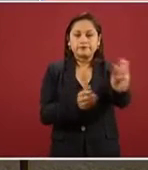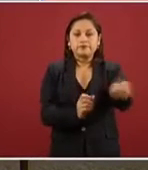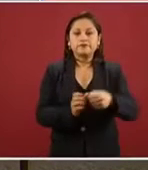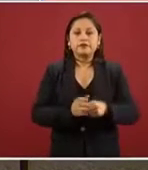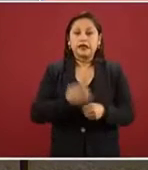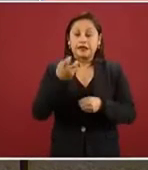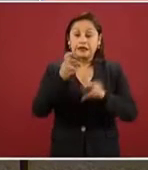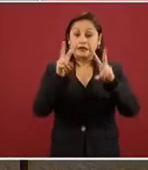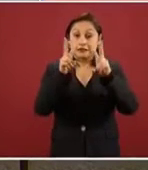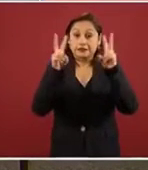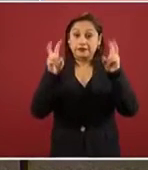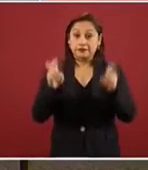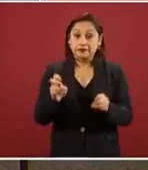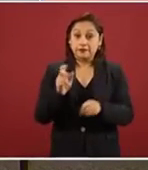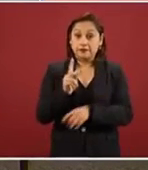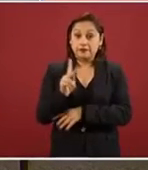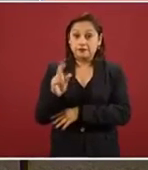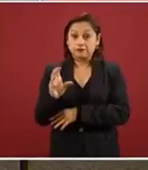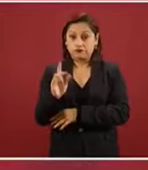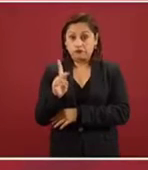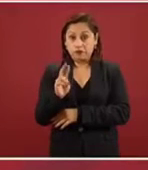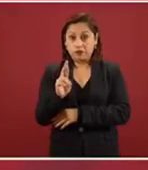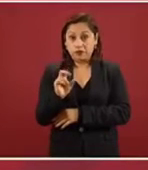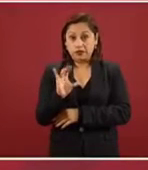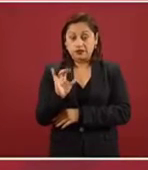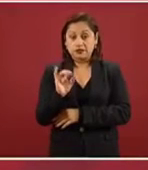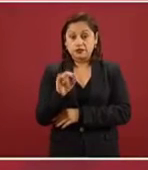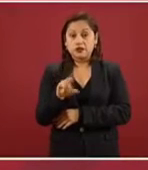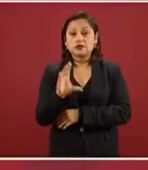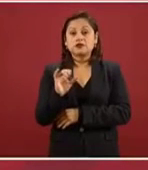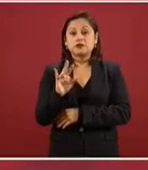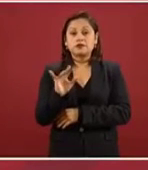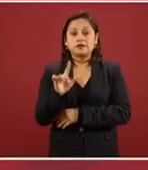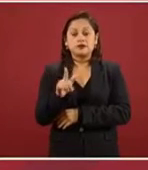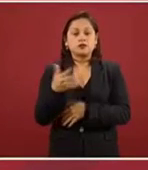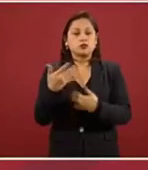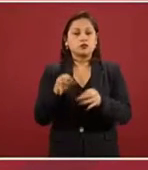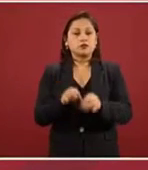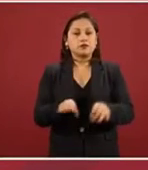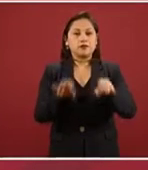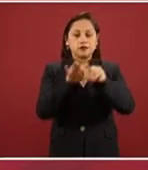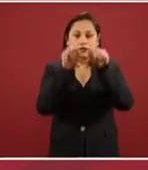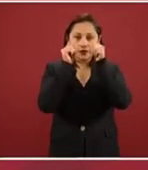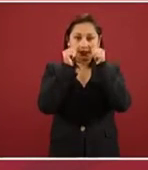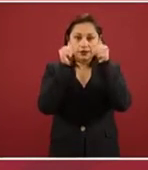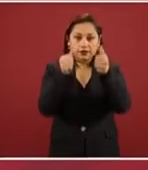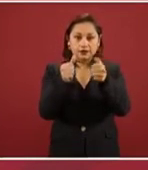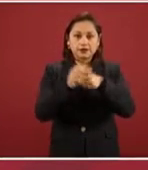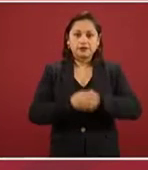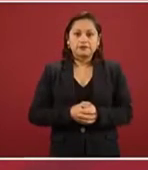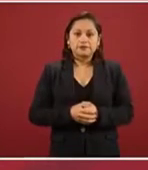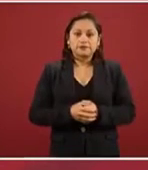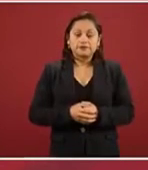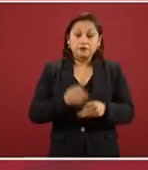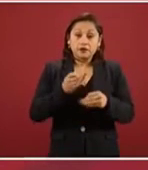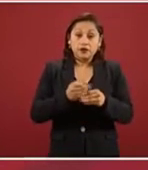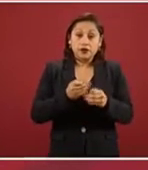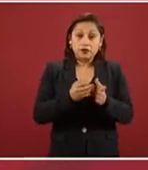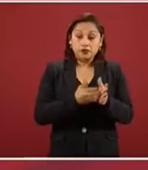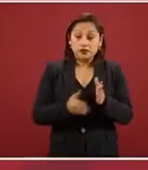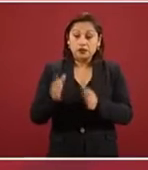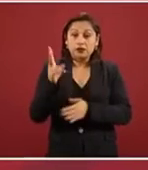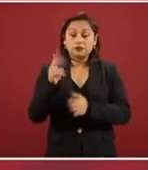tema. Y afortunadamente este año pues no hemos tenido